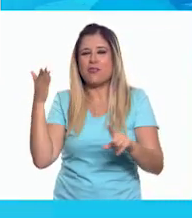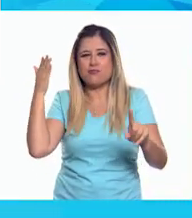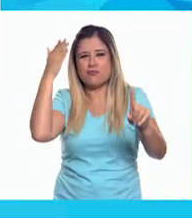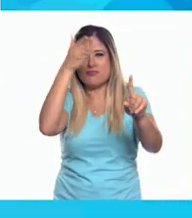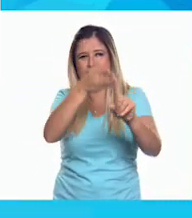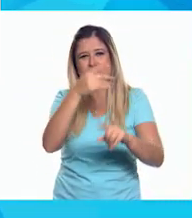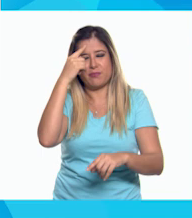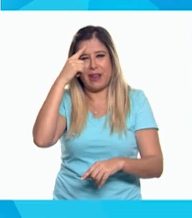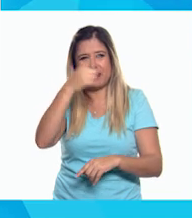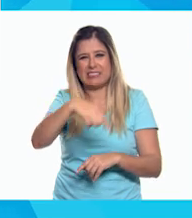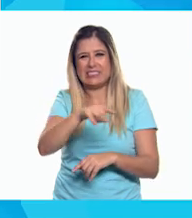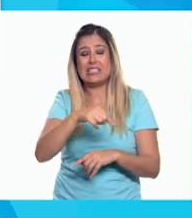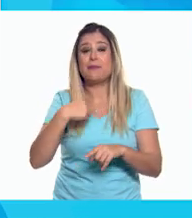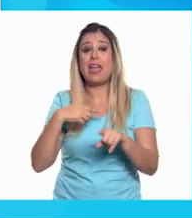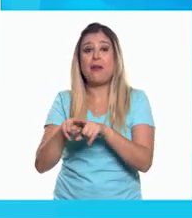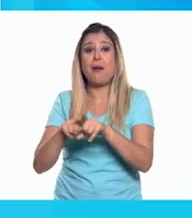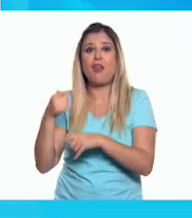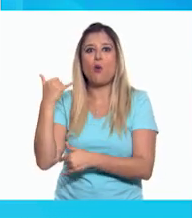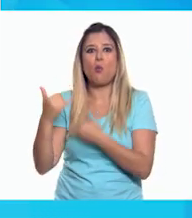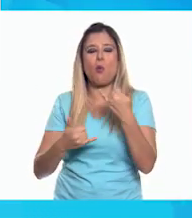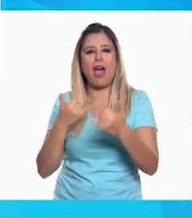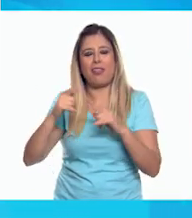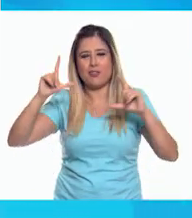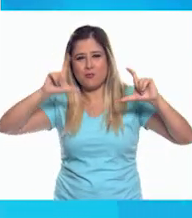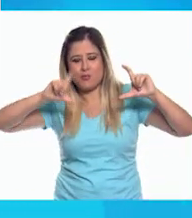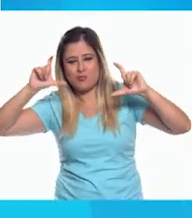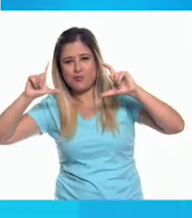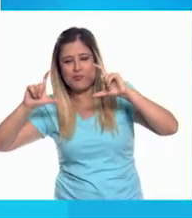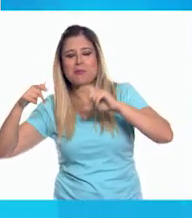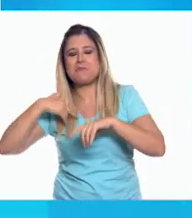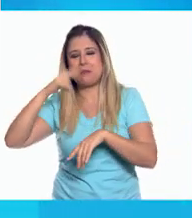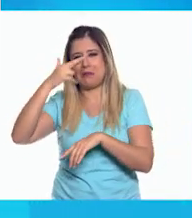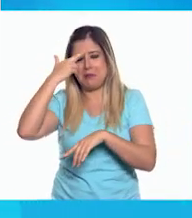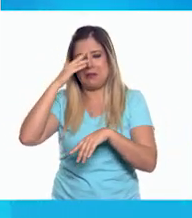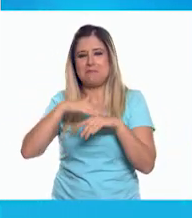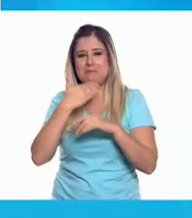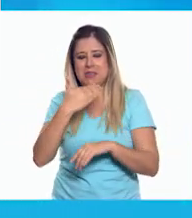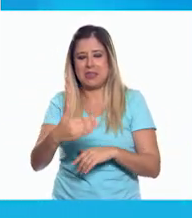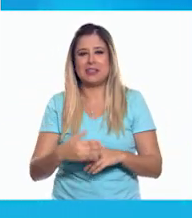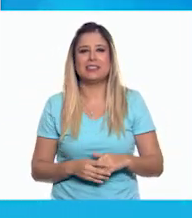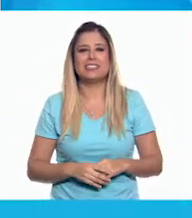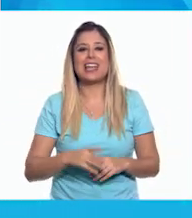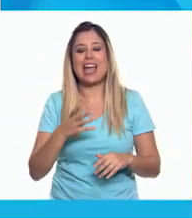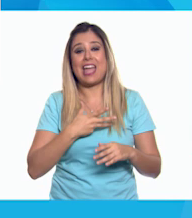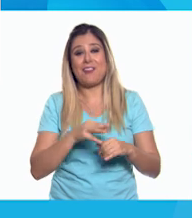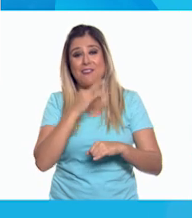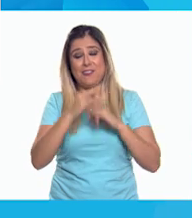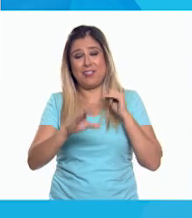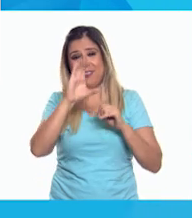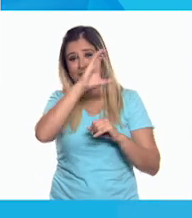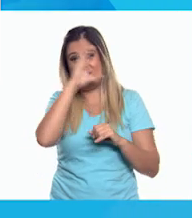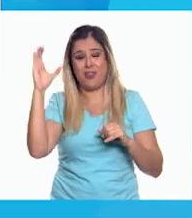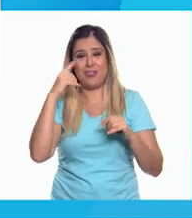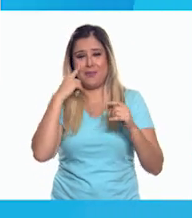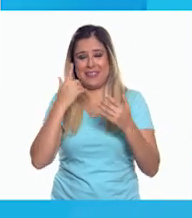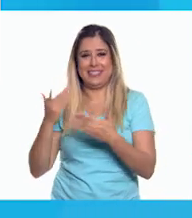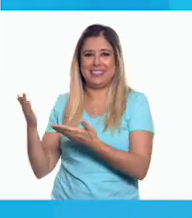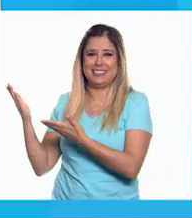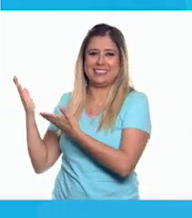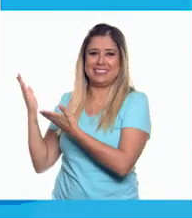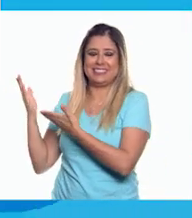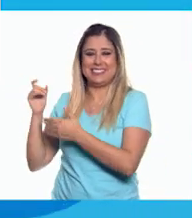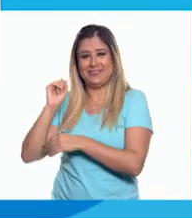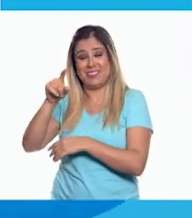estábamos tomando, pero mi hermano estaba jugando con la cámara, eso sí me acuerdo bien. Ah, muy bien. Y tengo una última más, mira, te voy a mostrar y también